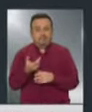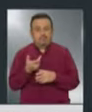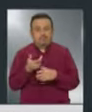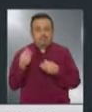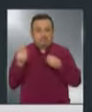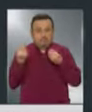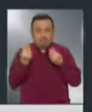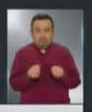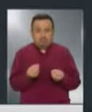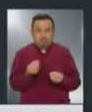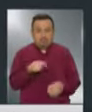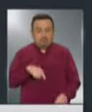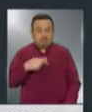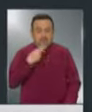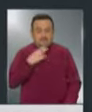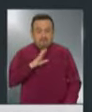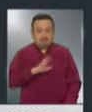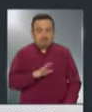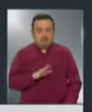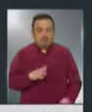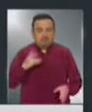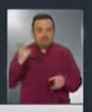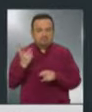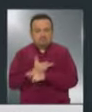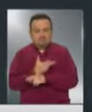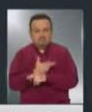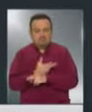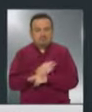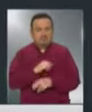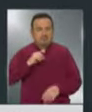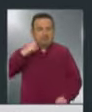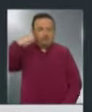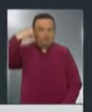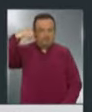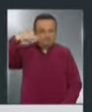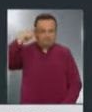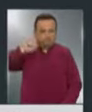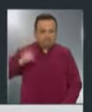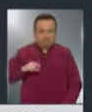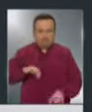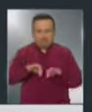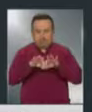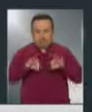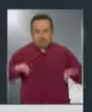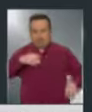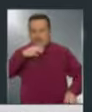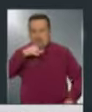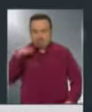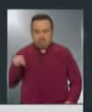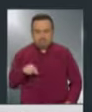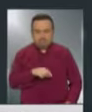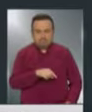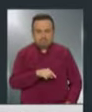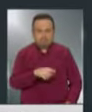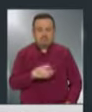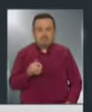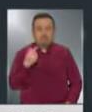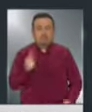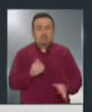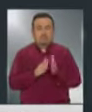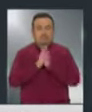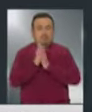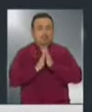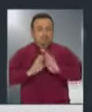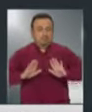la entrega. Apenas llegaron a vivir ahí, fallas en la red eléctrica, en las cañerías de agua potable, en las calefacciones